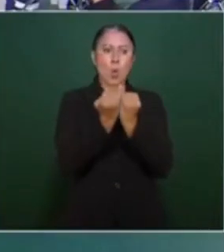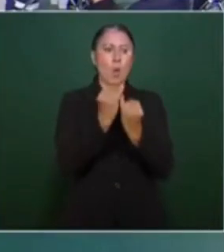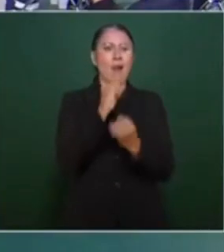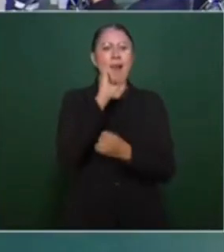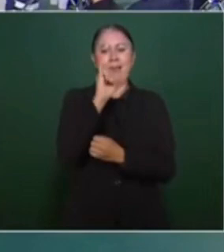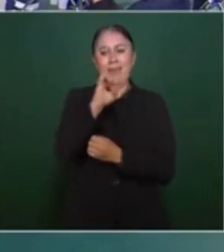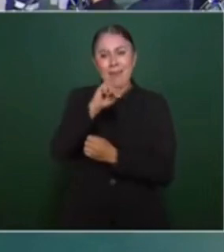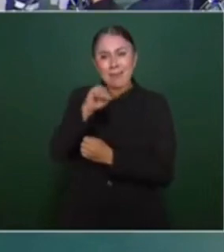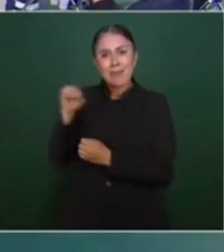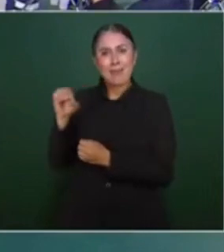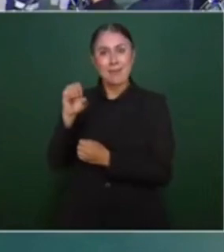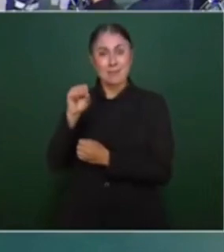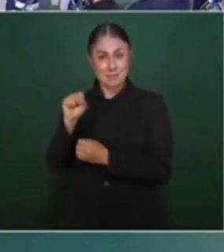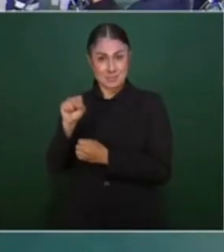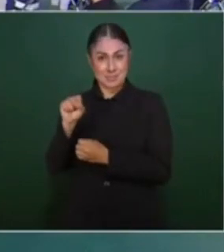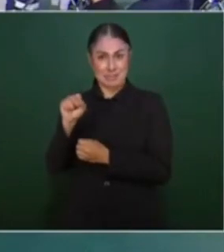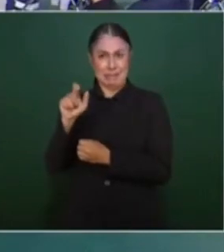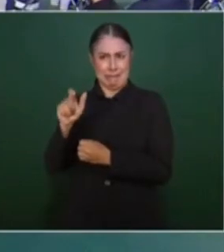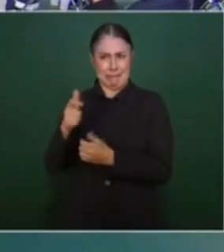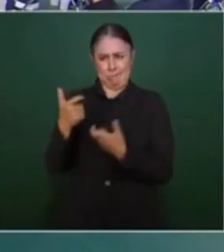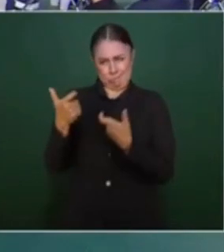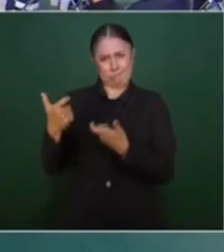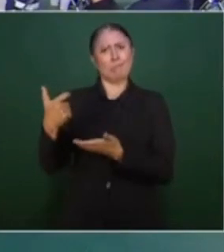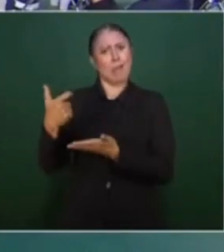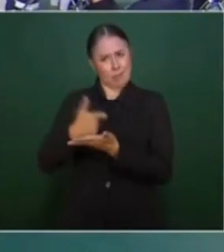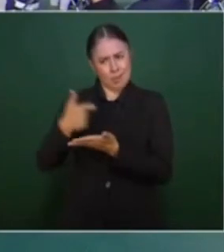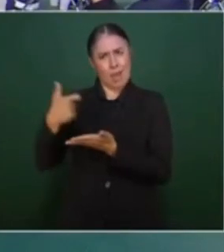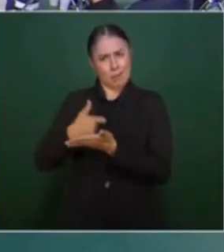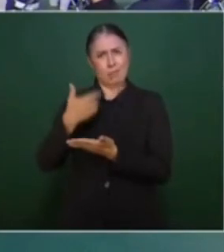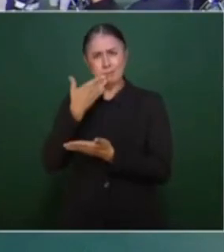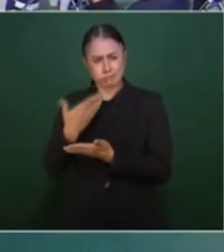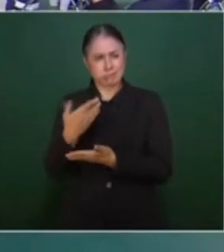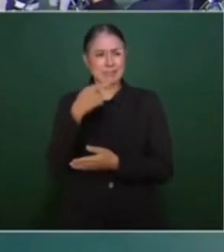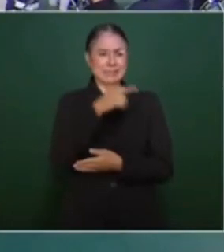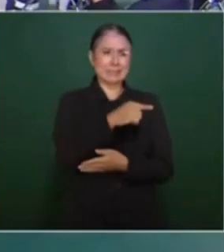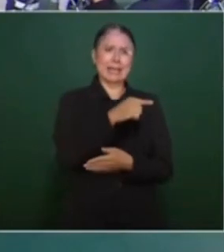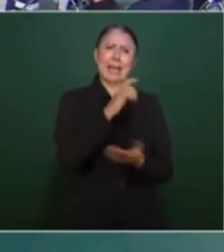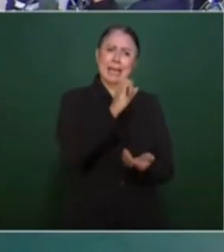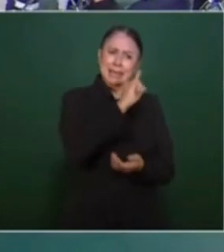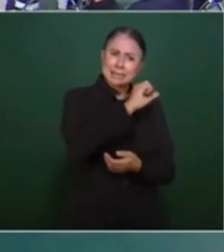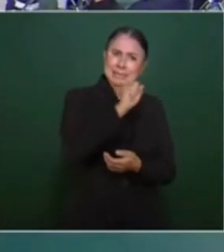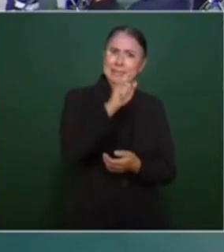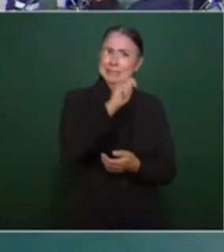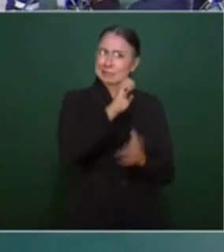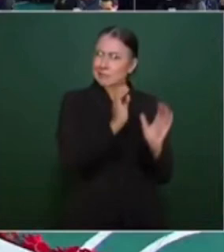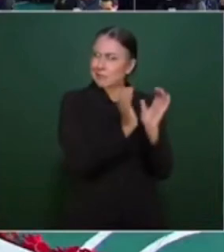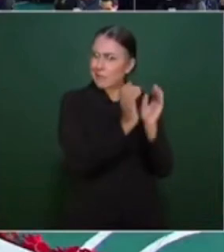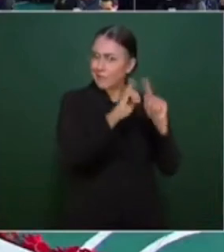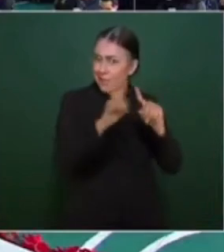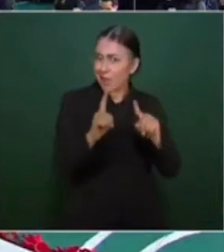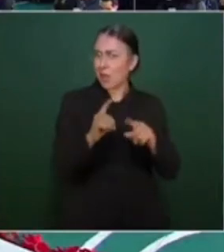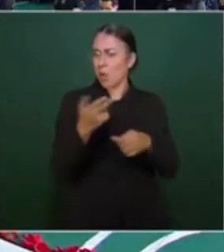con los trabajadores? Esa es la inquietud que tienen ellos. Y si me permite otra pregunta. Gracias. Sí,